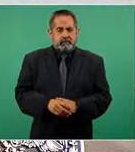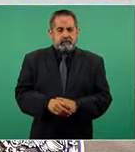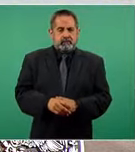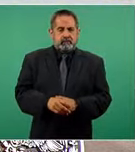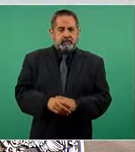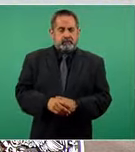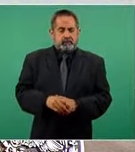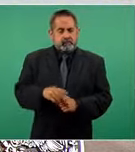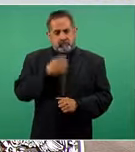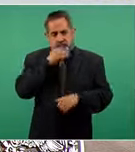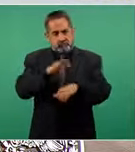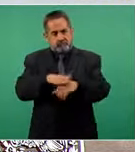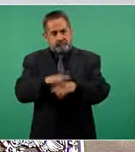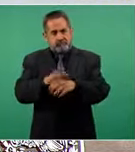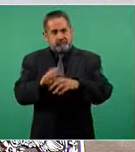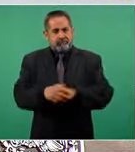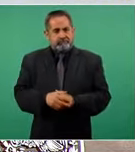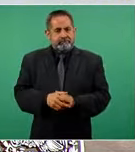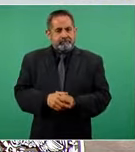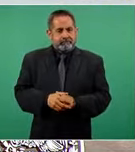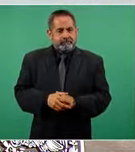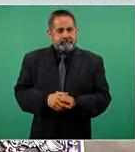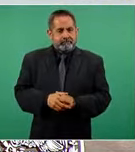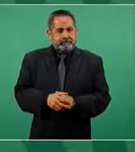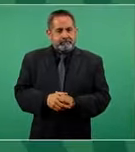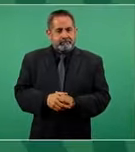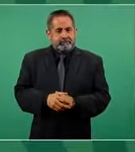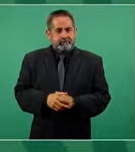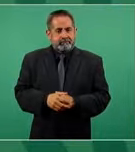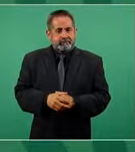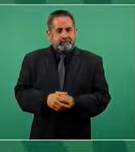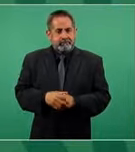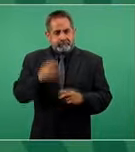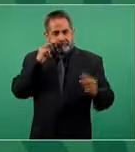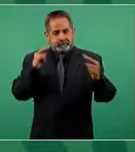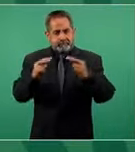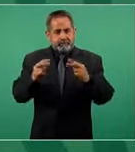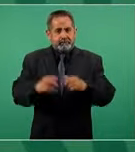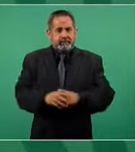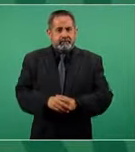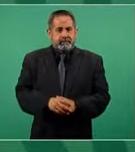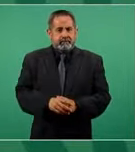Les invito a que puedan ver.